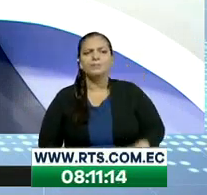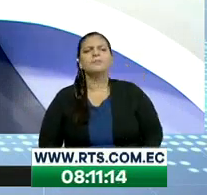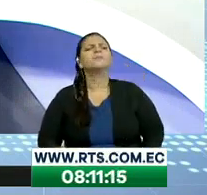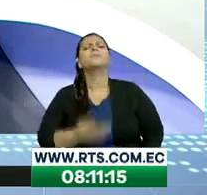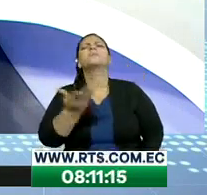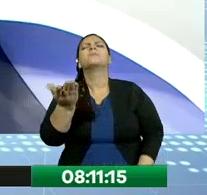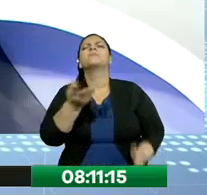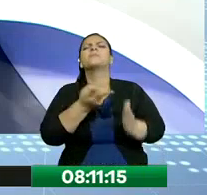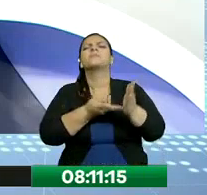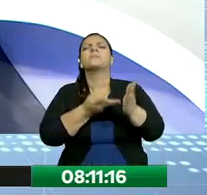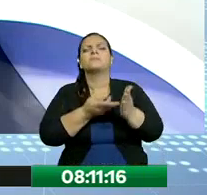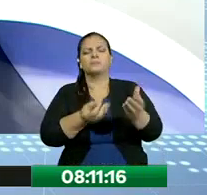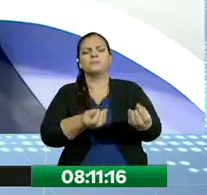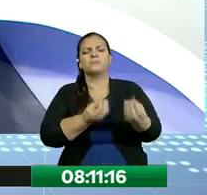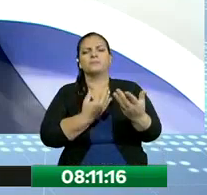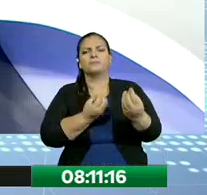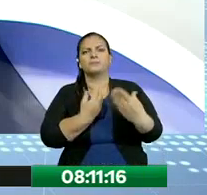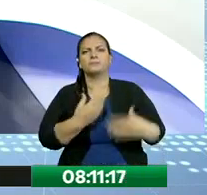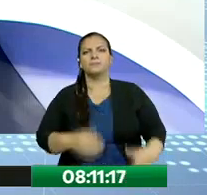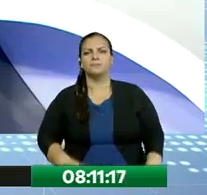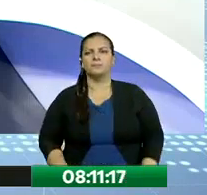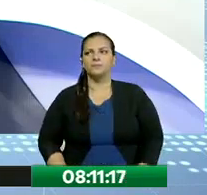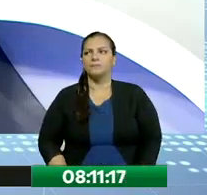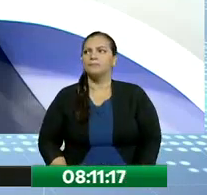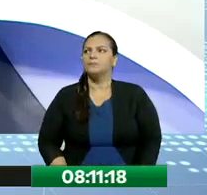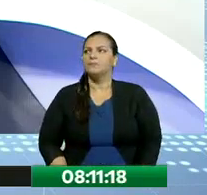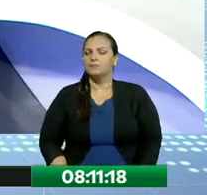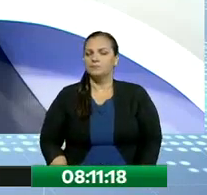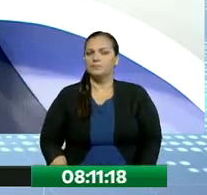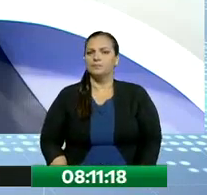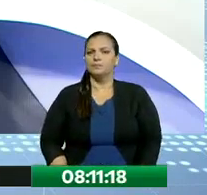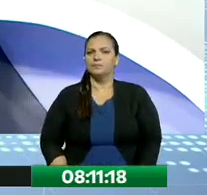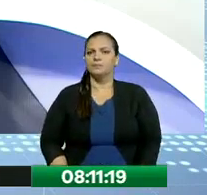Relátanos cuál es la situación, Hugo, que se vive en ese sector.